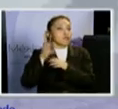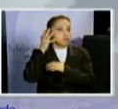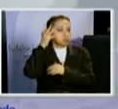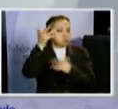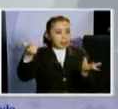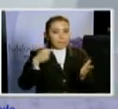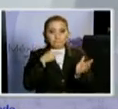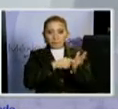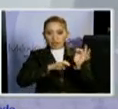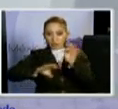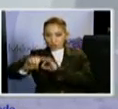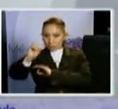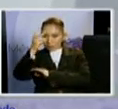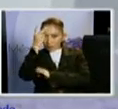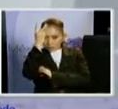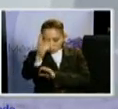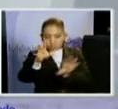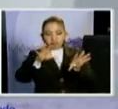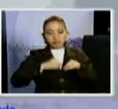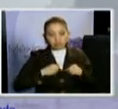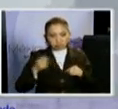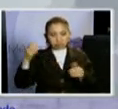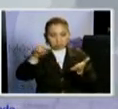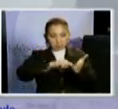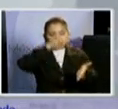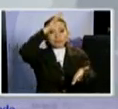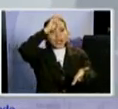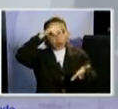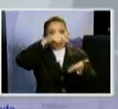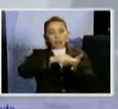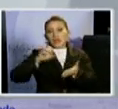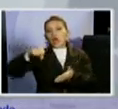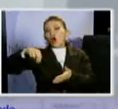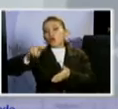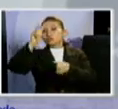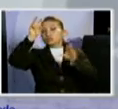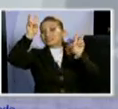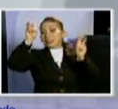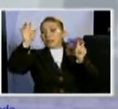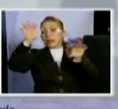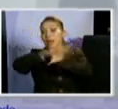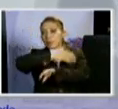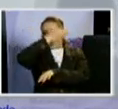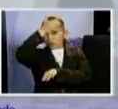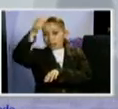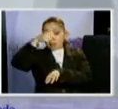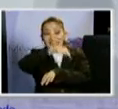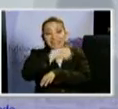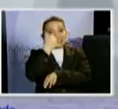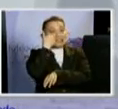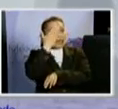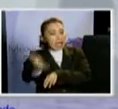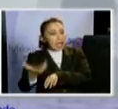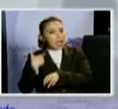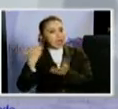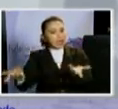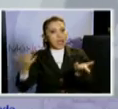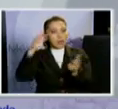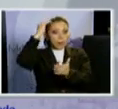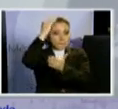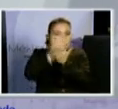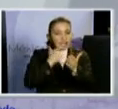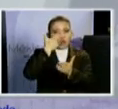En 1992 se adoptó la Convención Marco de Naciones Unidas sobre el Cambio Climático, que busca la estabilización de las